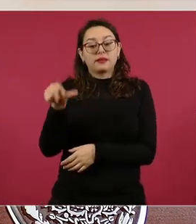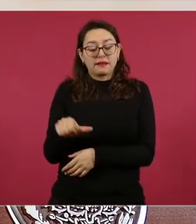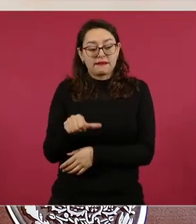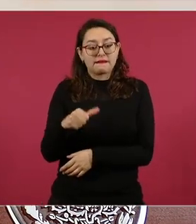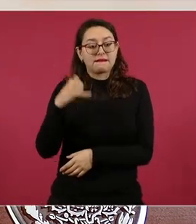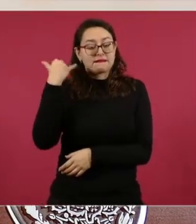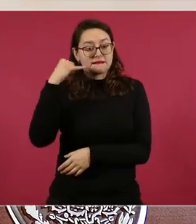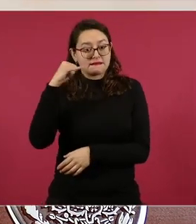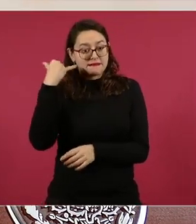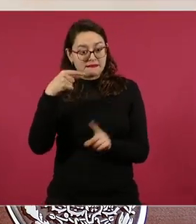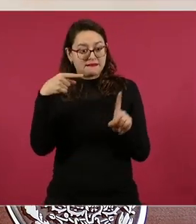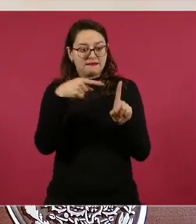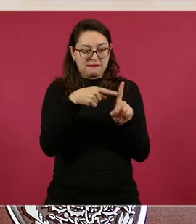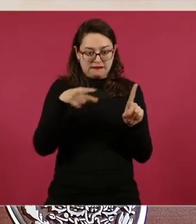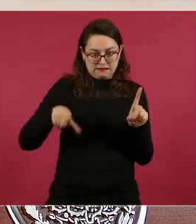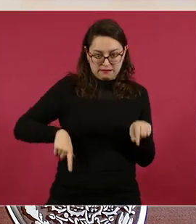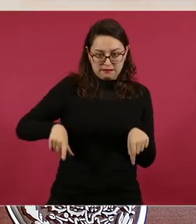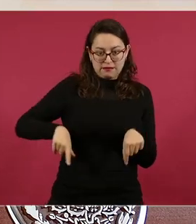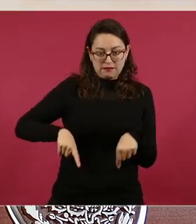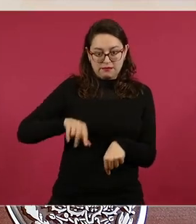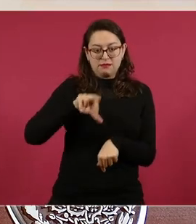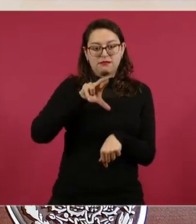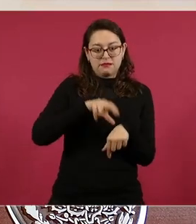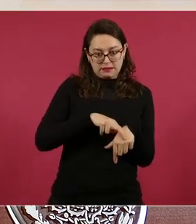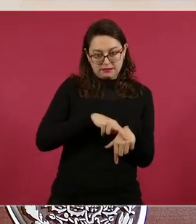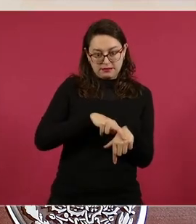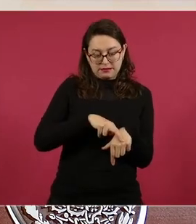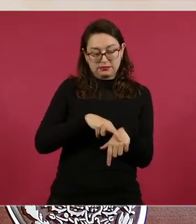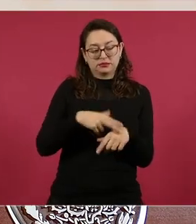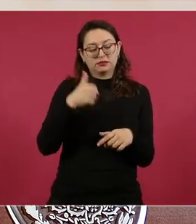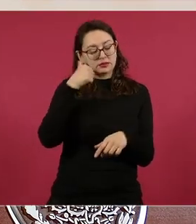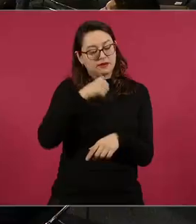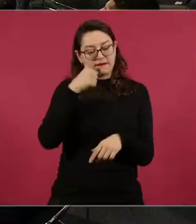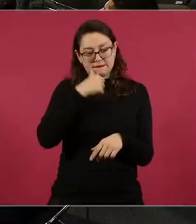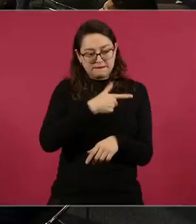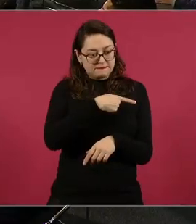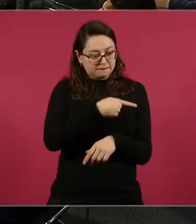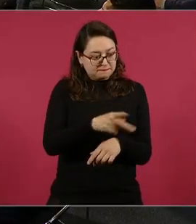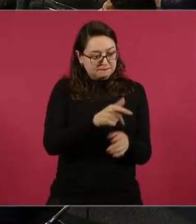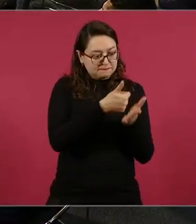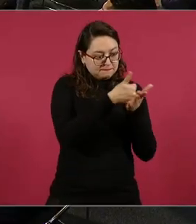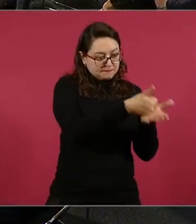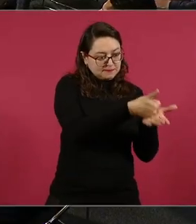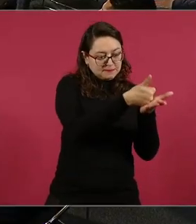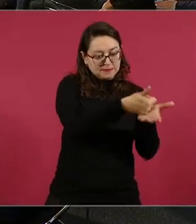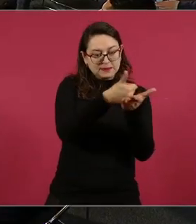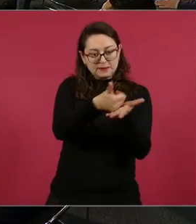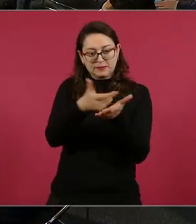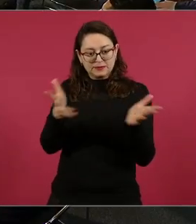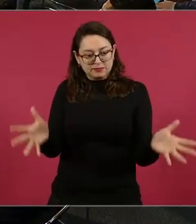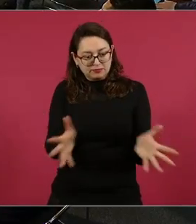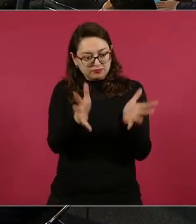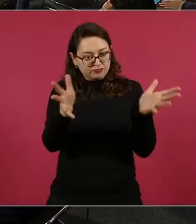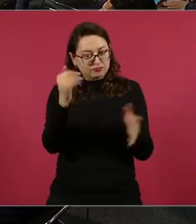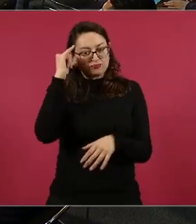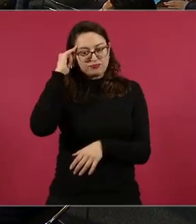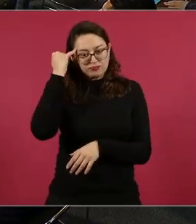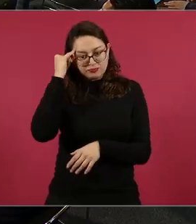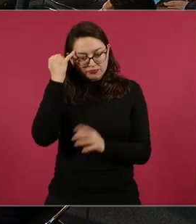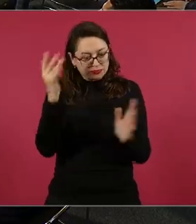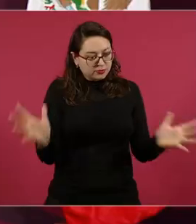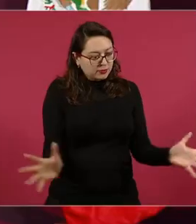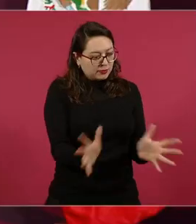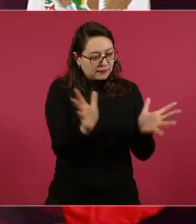Yucatán y gobernó para los pobres, para los indígenas, y se impulsó mucho